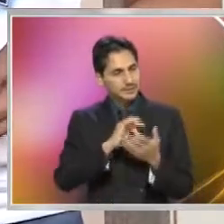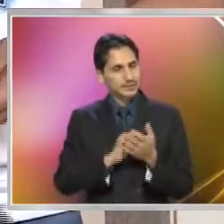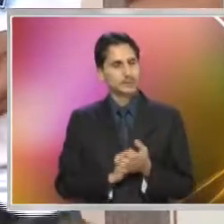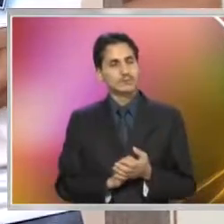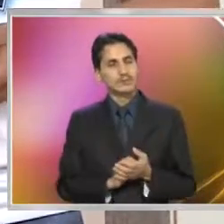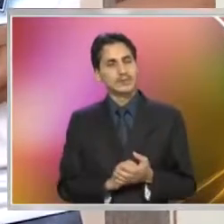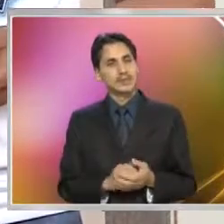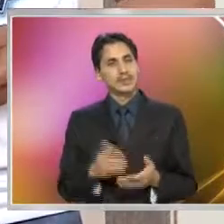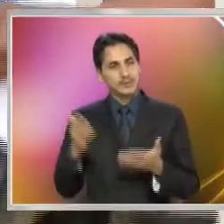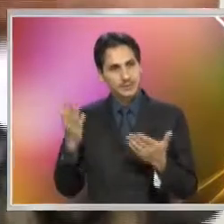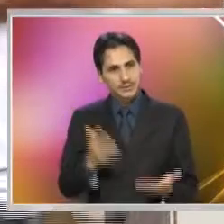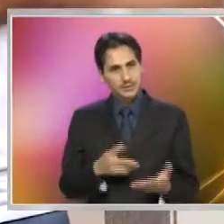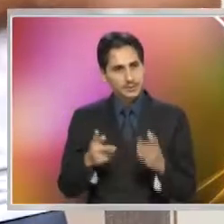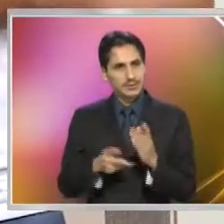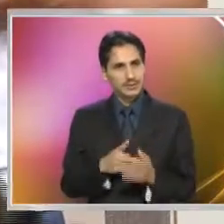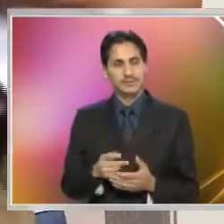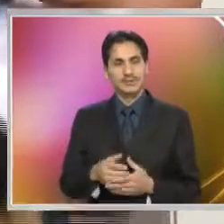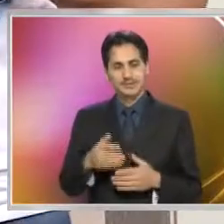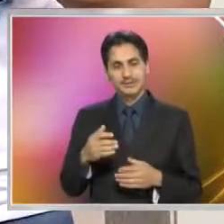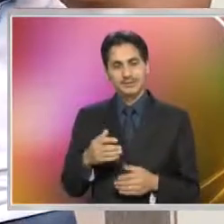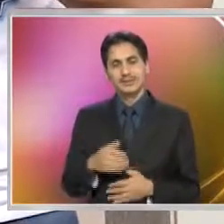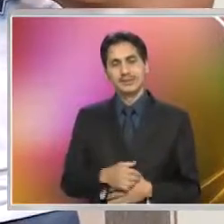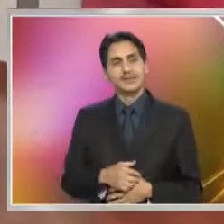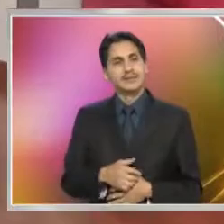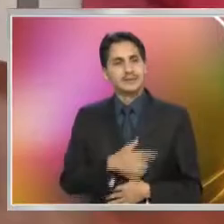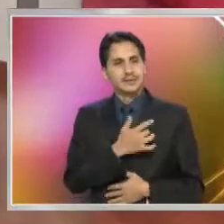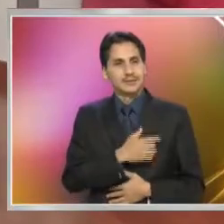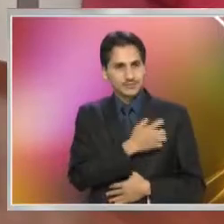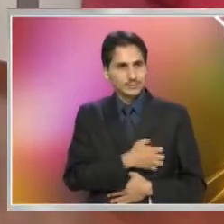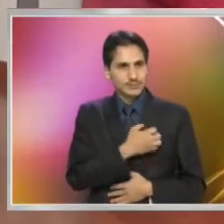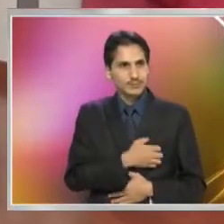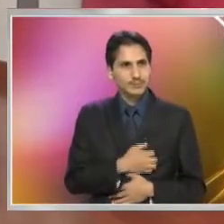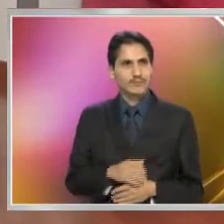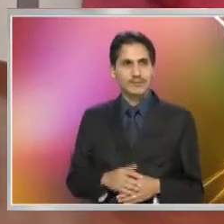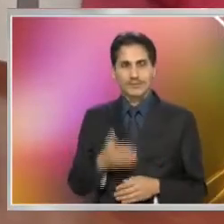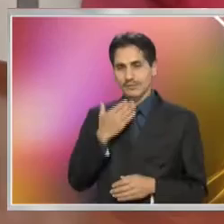Simplemente hay que descubrir las características del perro para que ustedes también pues, puedan ir a participar en algún momento.